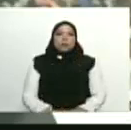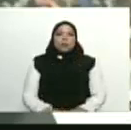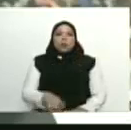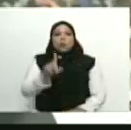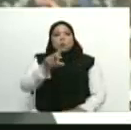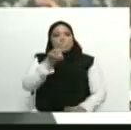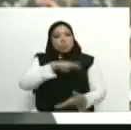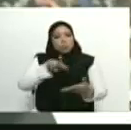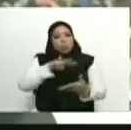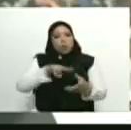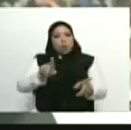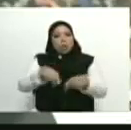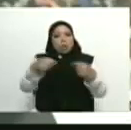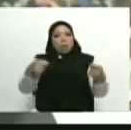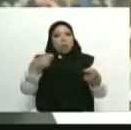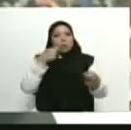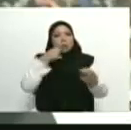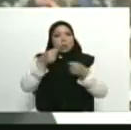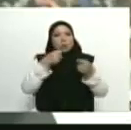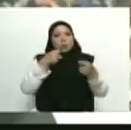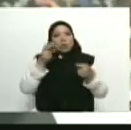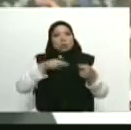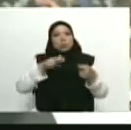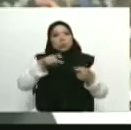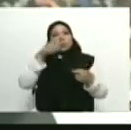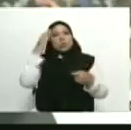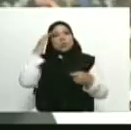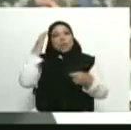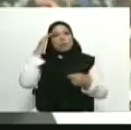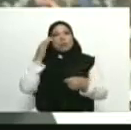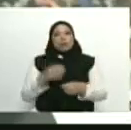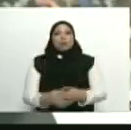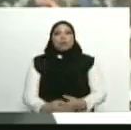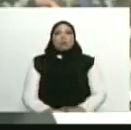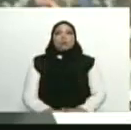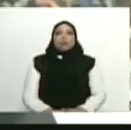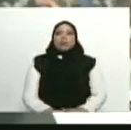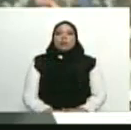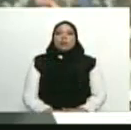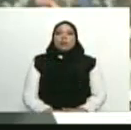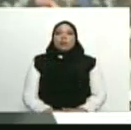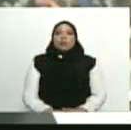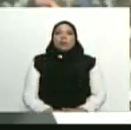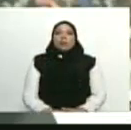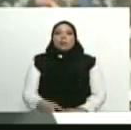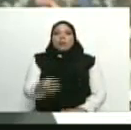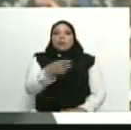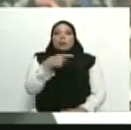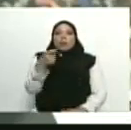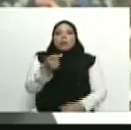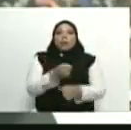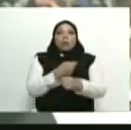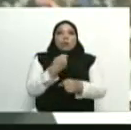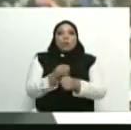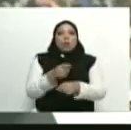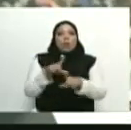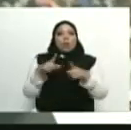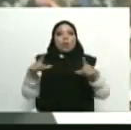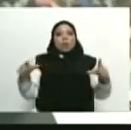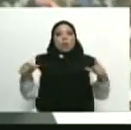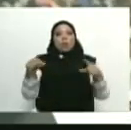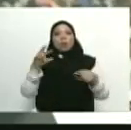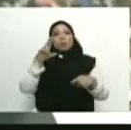prensa. Ninguno de ustedes saben que es un periódico. Saben qué es, ¿verdad? Pero no leen prensa